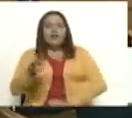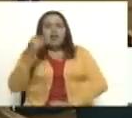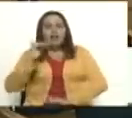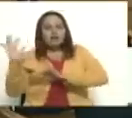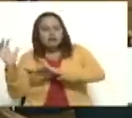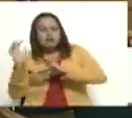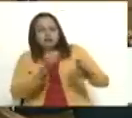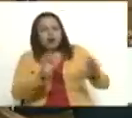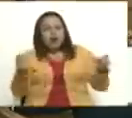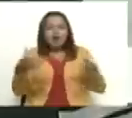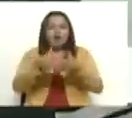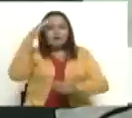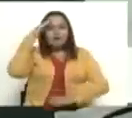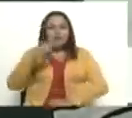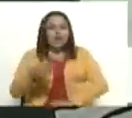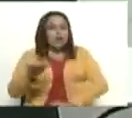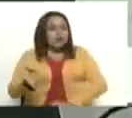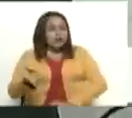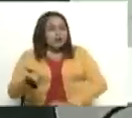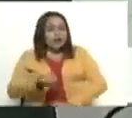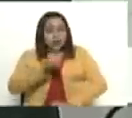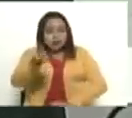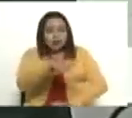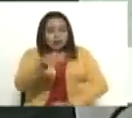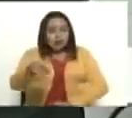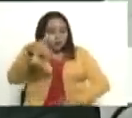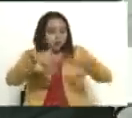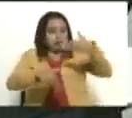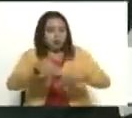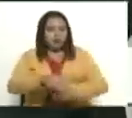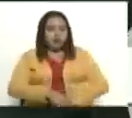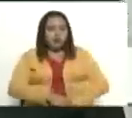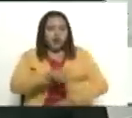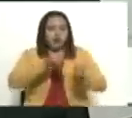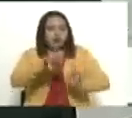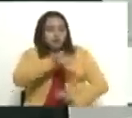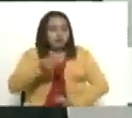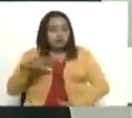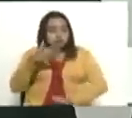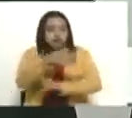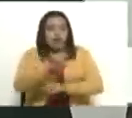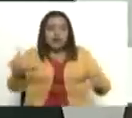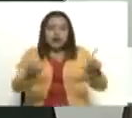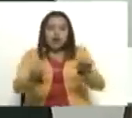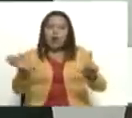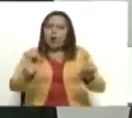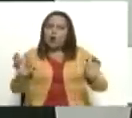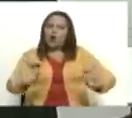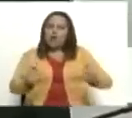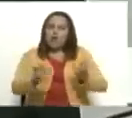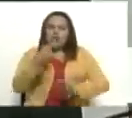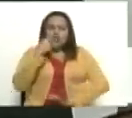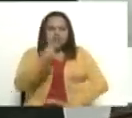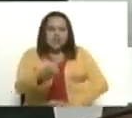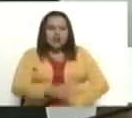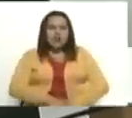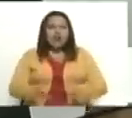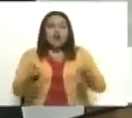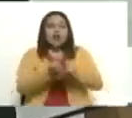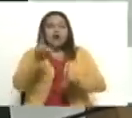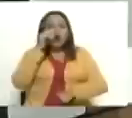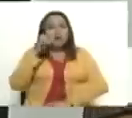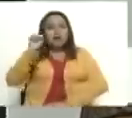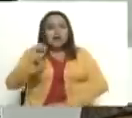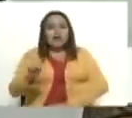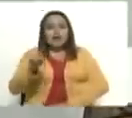invadida por una fuerza multinacional o no votó? ¿Alguien fue a un programa de televisión o a un programa de radio y dijo, como dijo Stalin González en este